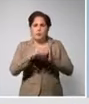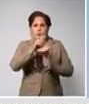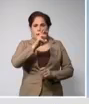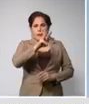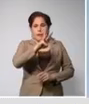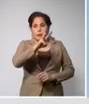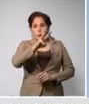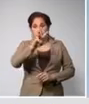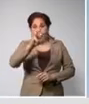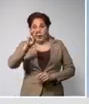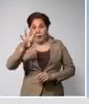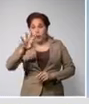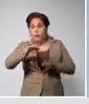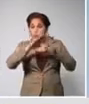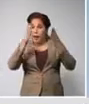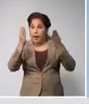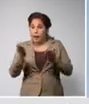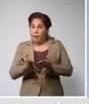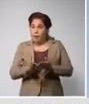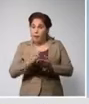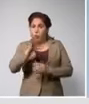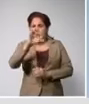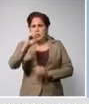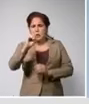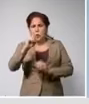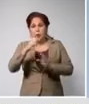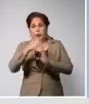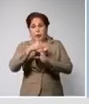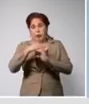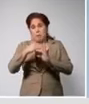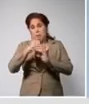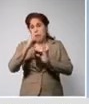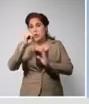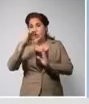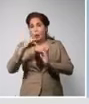11.974 del mundo, más del 50% en nuestra región,